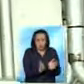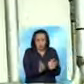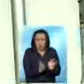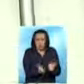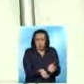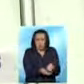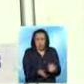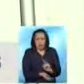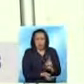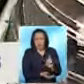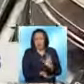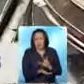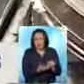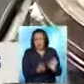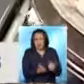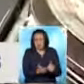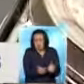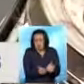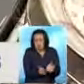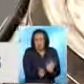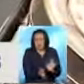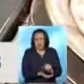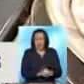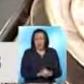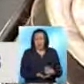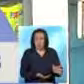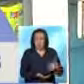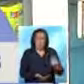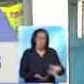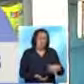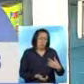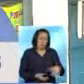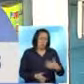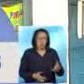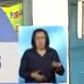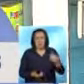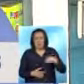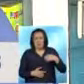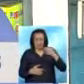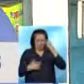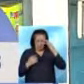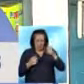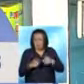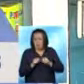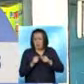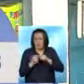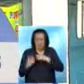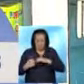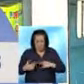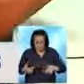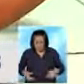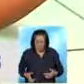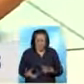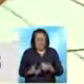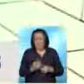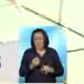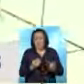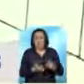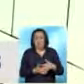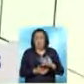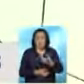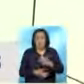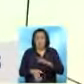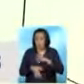pequeñitos. No pasaban de 3 meses, ¿no? Estaban con parásitos, estaban como infestados de pulgas y bueno, obviamente asustados, ¿no? Los